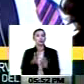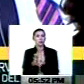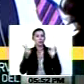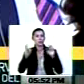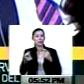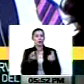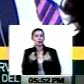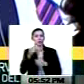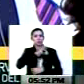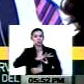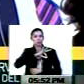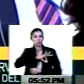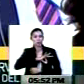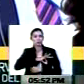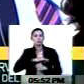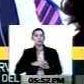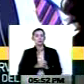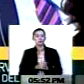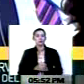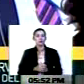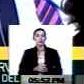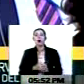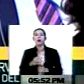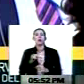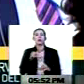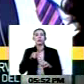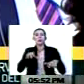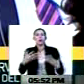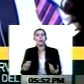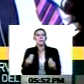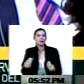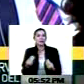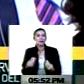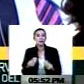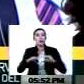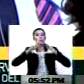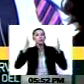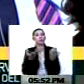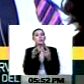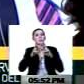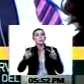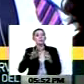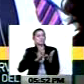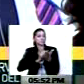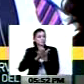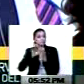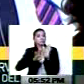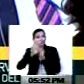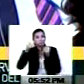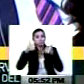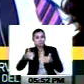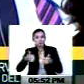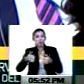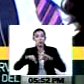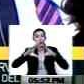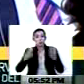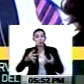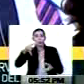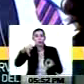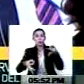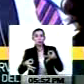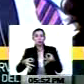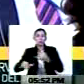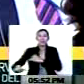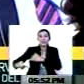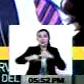sociales destinadas a establecer un mundo en paz y próspero y un nuevo orden mundial justo y equitativo a